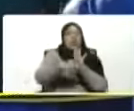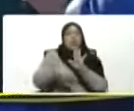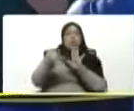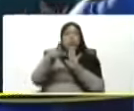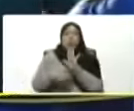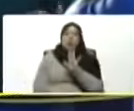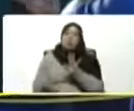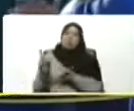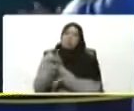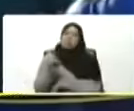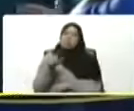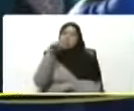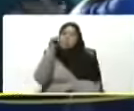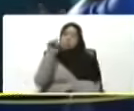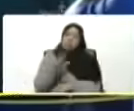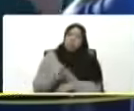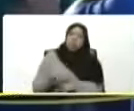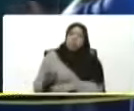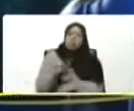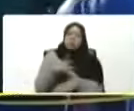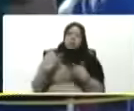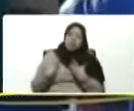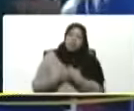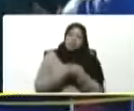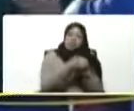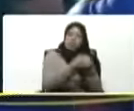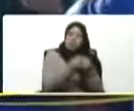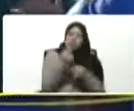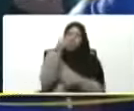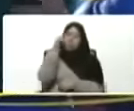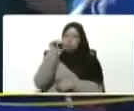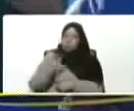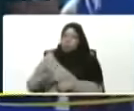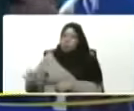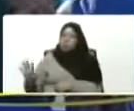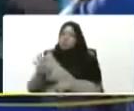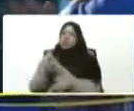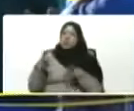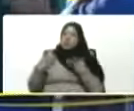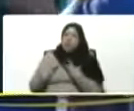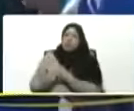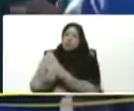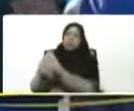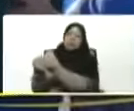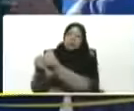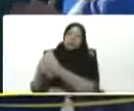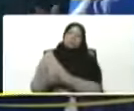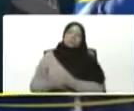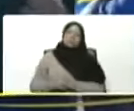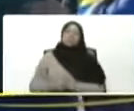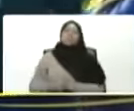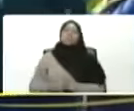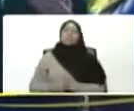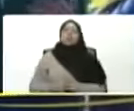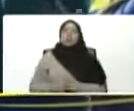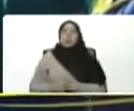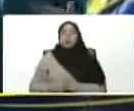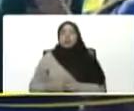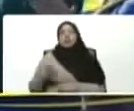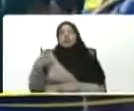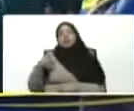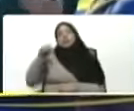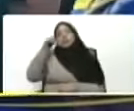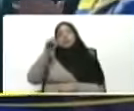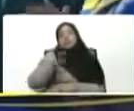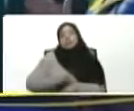es manosearla. Vámonos para allá, vamos a su encuentro. Vámonos para allá, vamos a su encuentro. Con Charaima para allá,